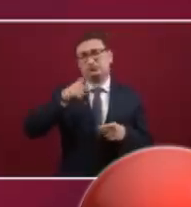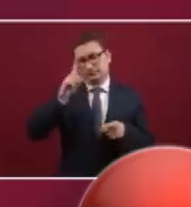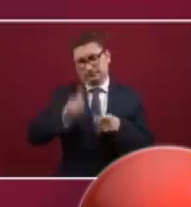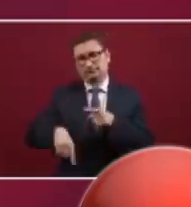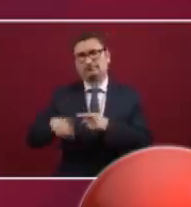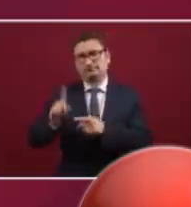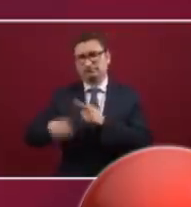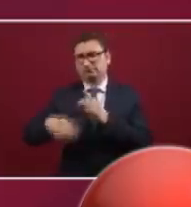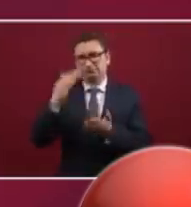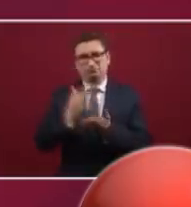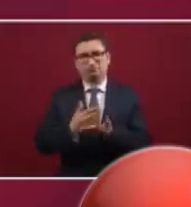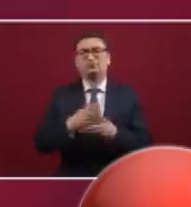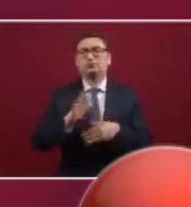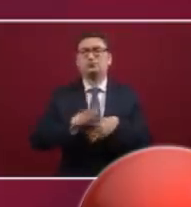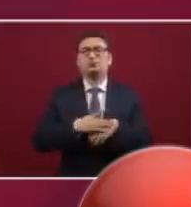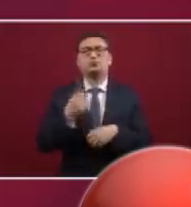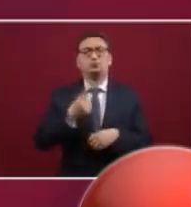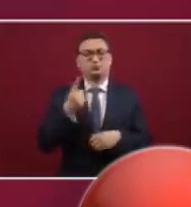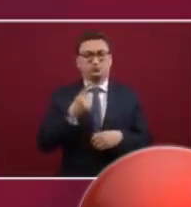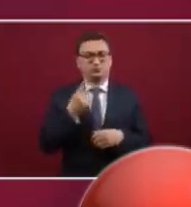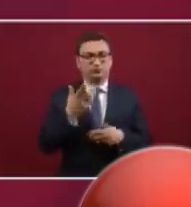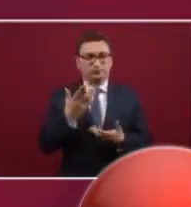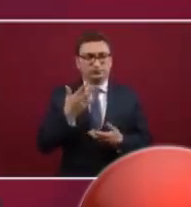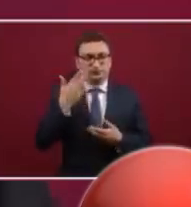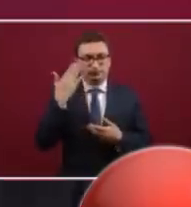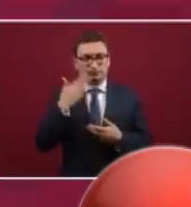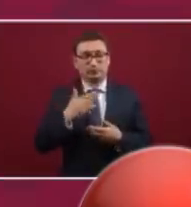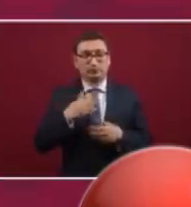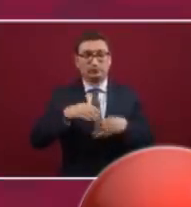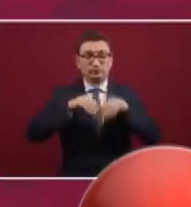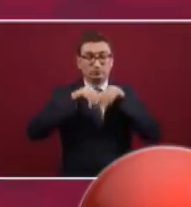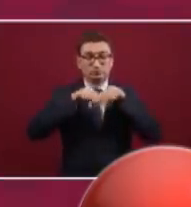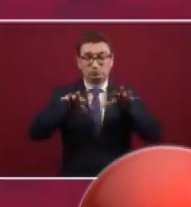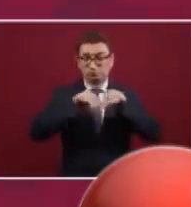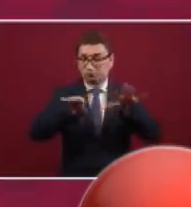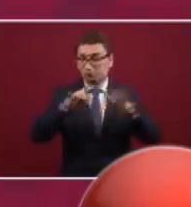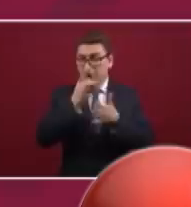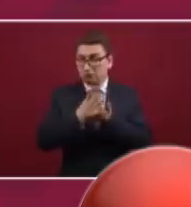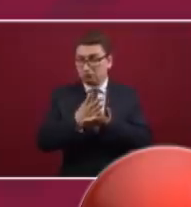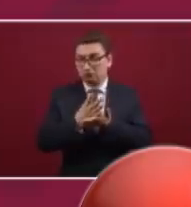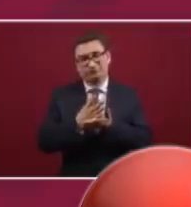porque no solo era la publicidad,